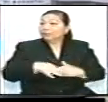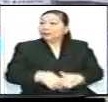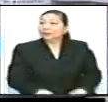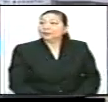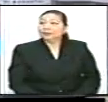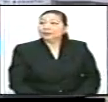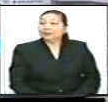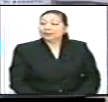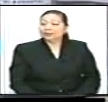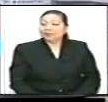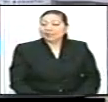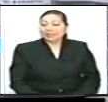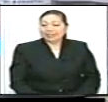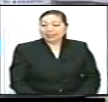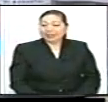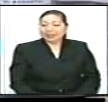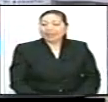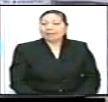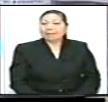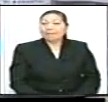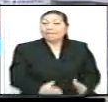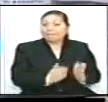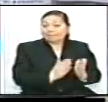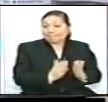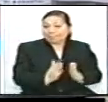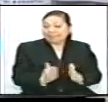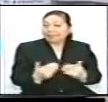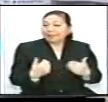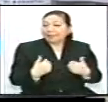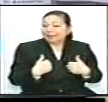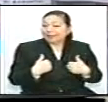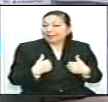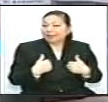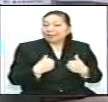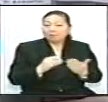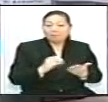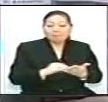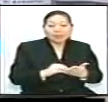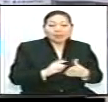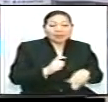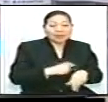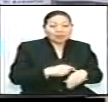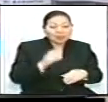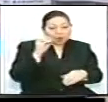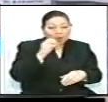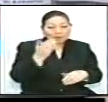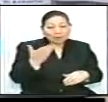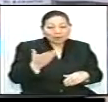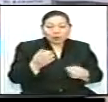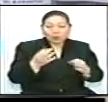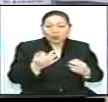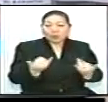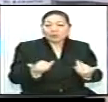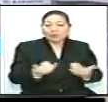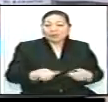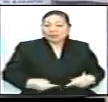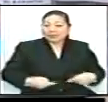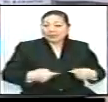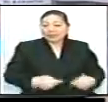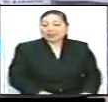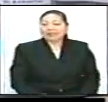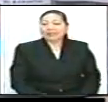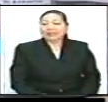cierto? Entonces, las medidas tienen que tomarse de manera adecuada en el momento oportuno, y justamente la